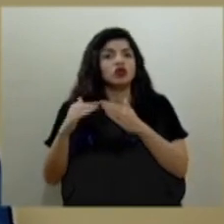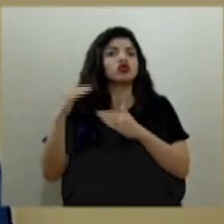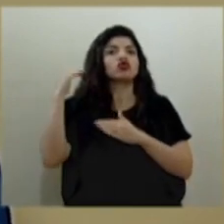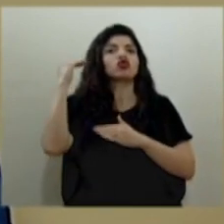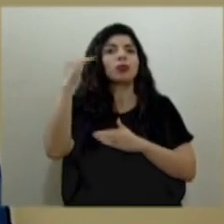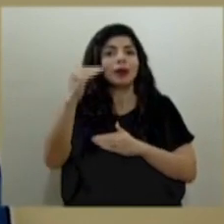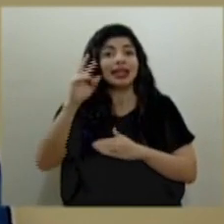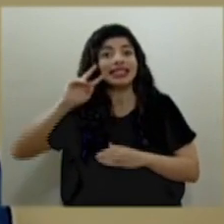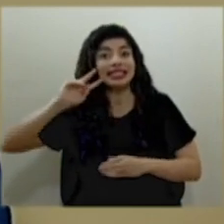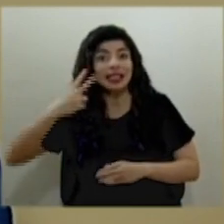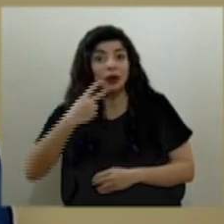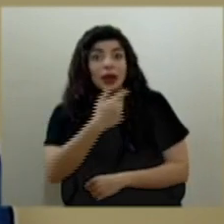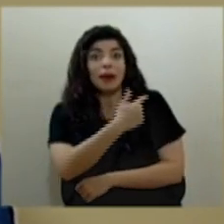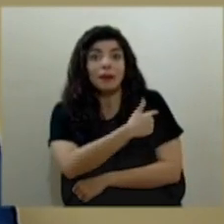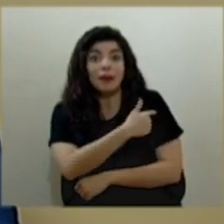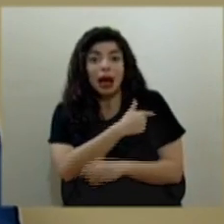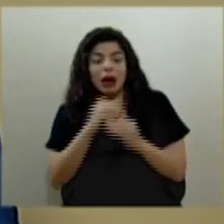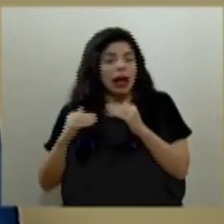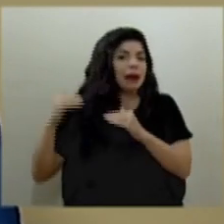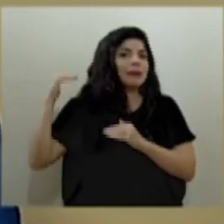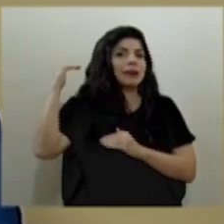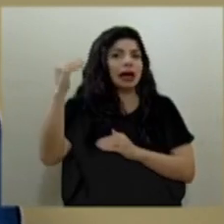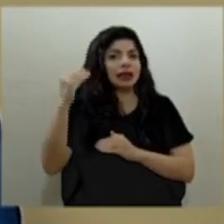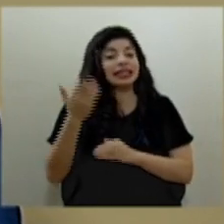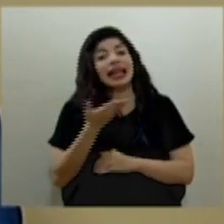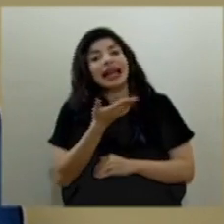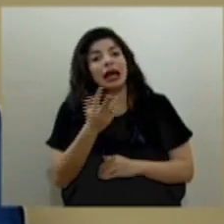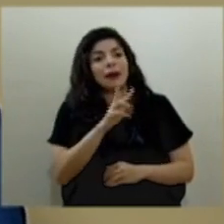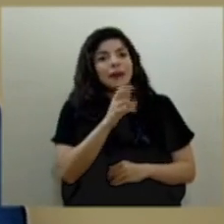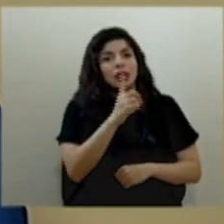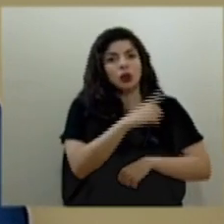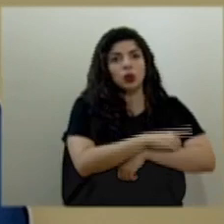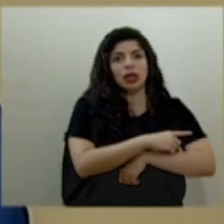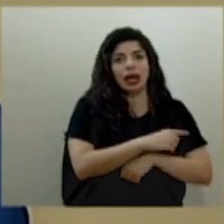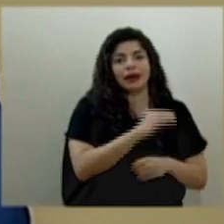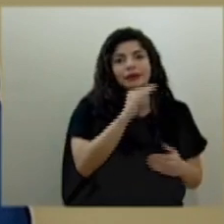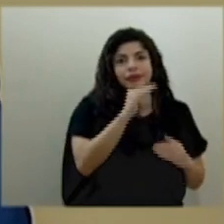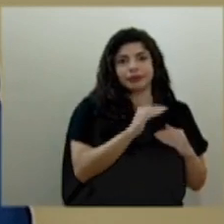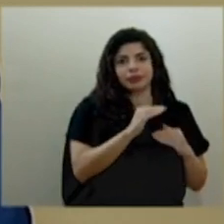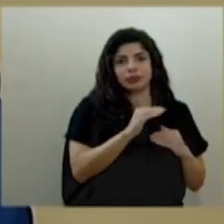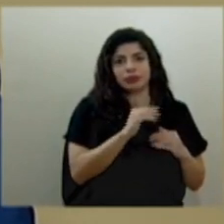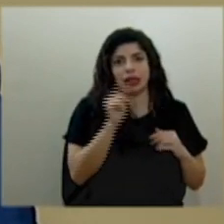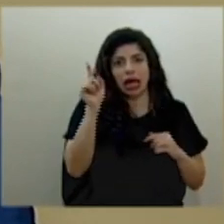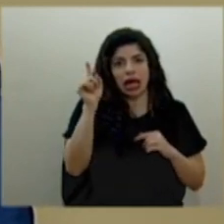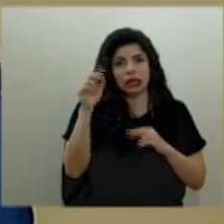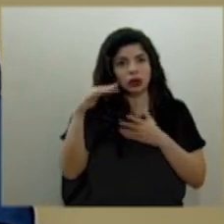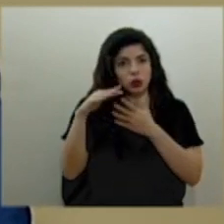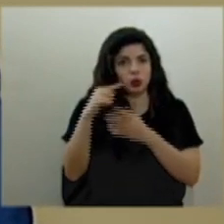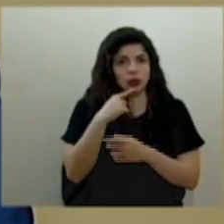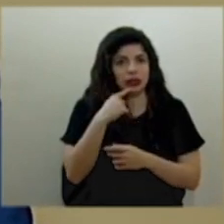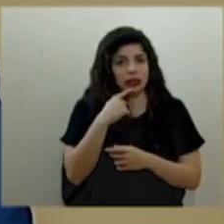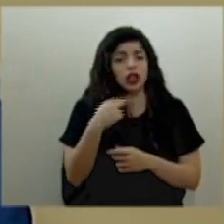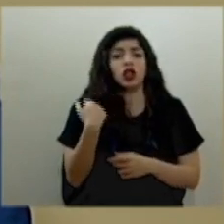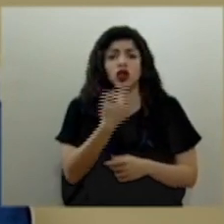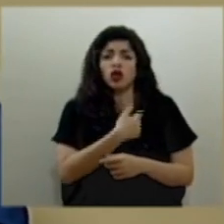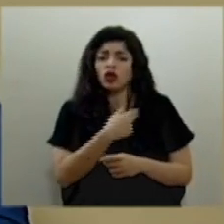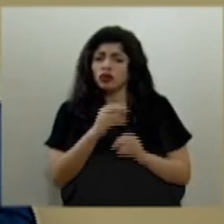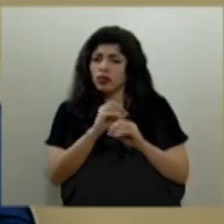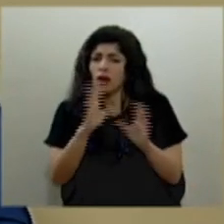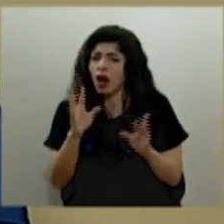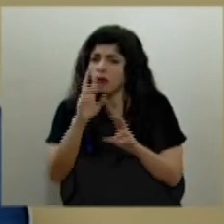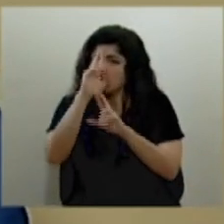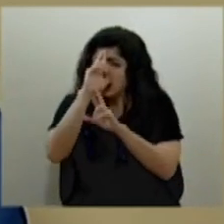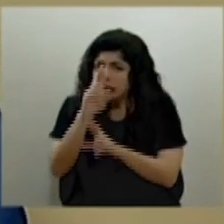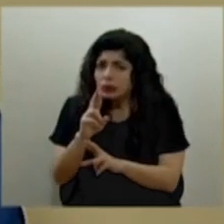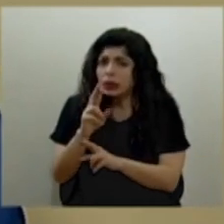con la segunda dosis de lo que se podía alcanzar aplicándola a los 21 días. Y en esto también hay que ser claros. Nosotros, claro que hemos respetado y tratamos de